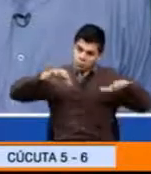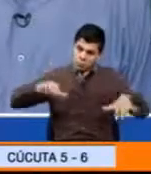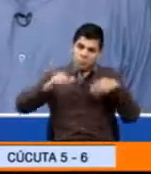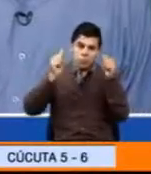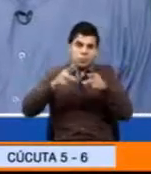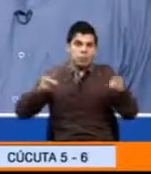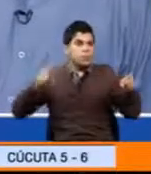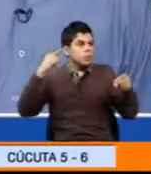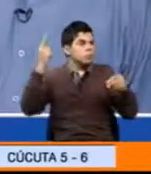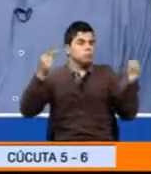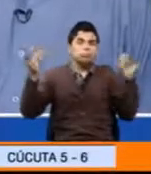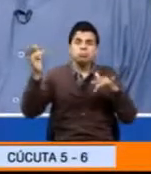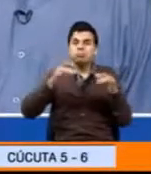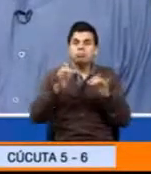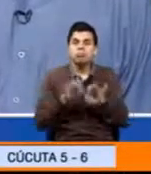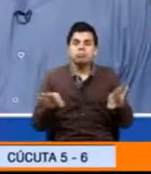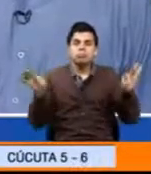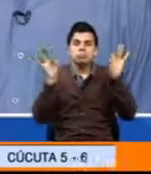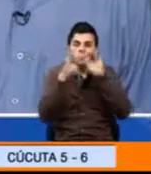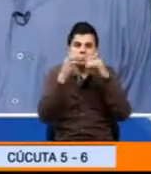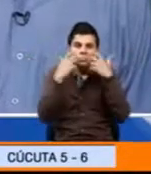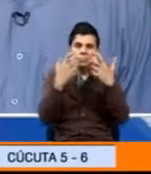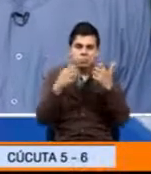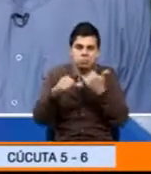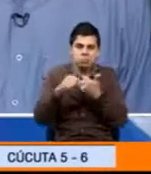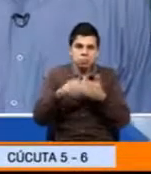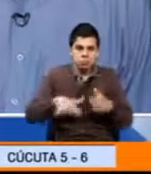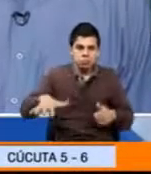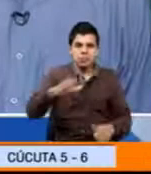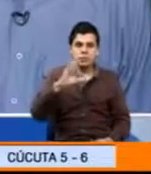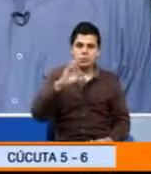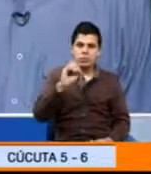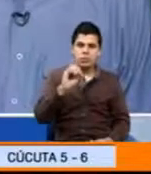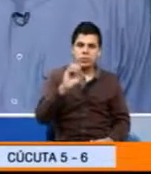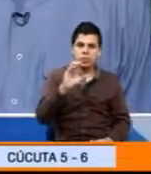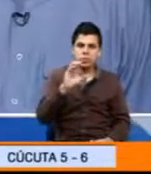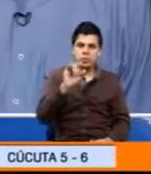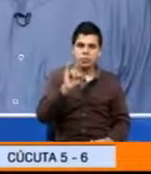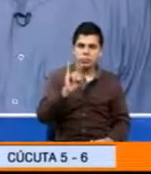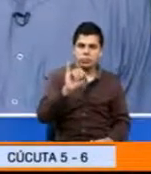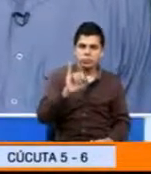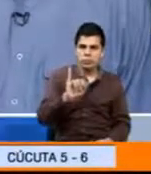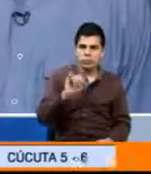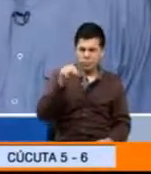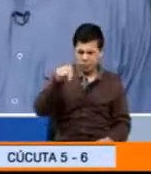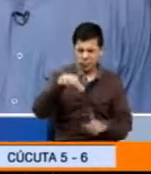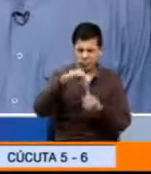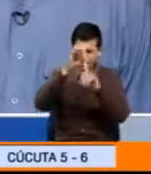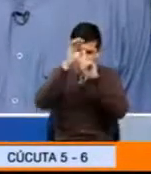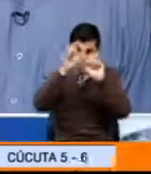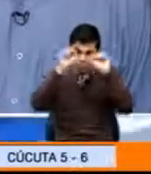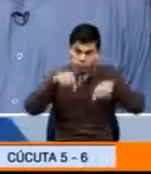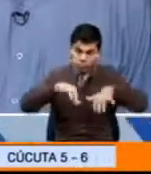público. La más importante, creo, es el Parque Nacional Natural Cocuy, que ha